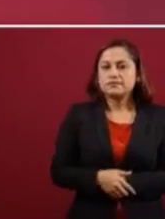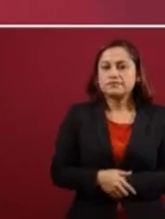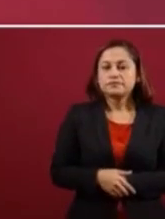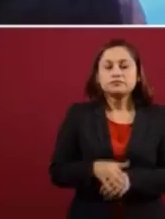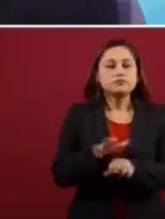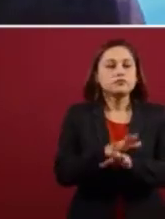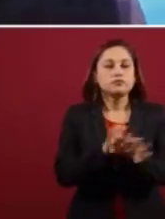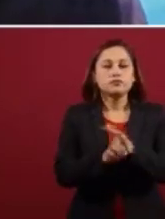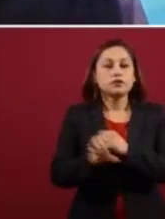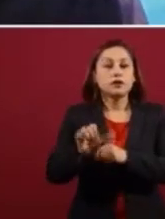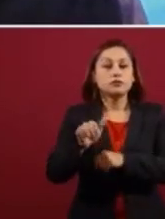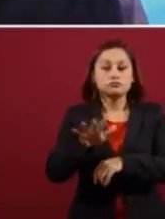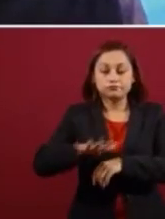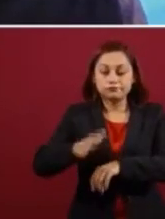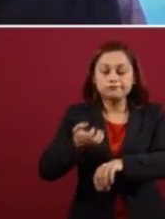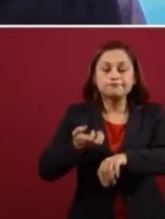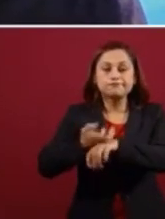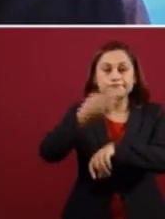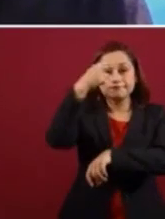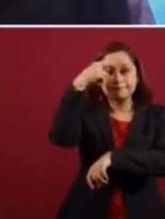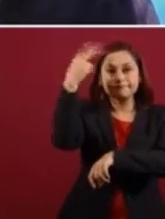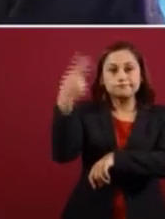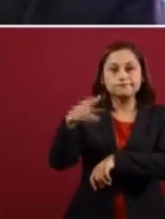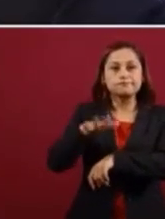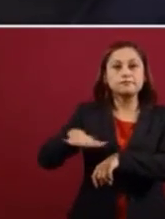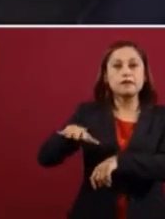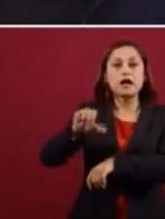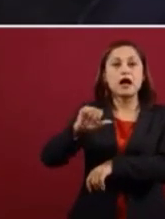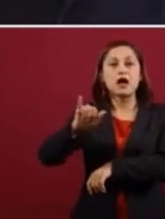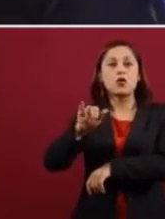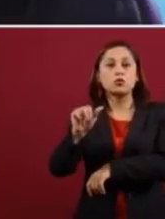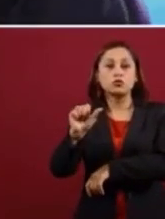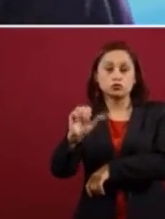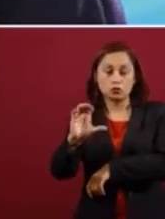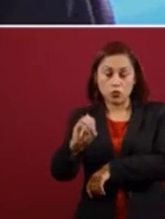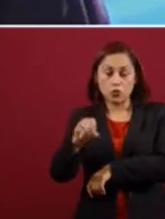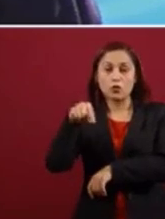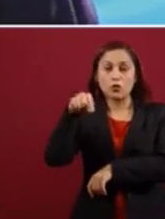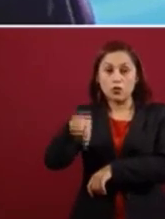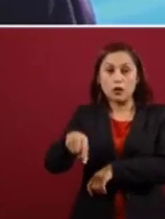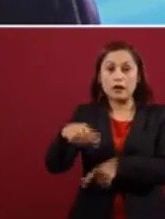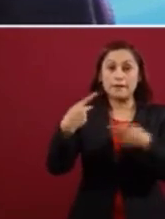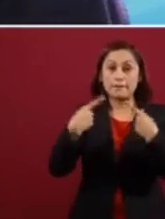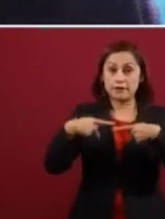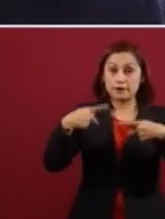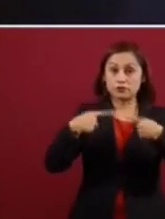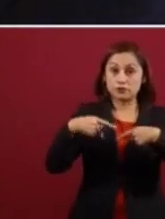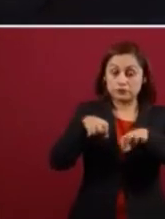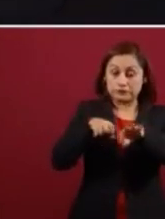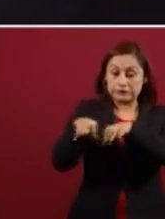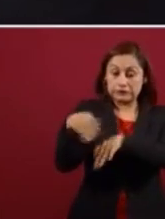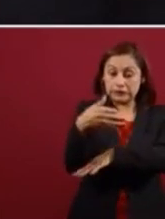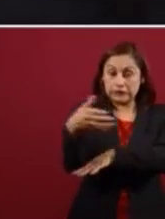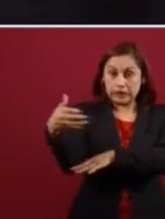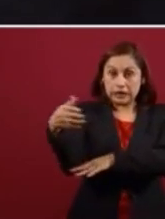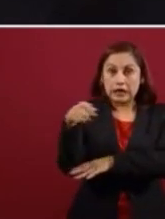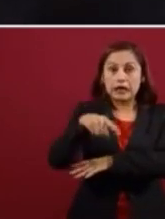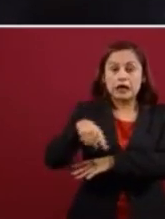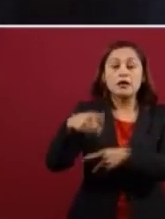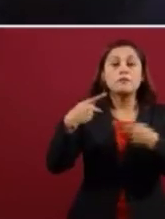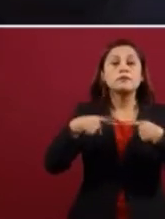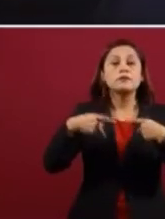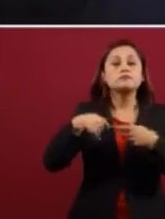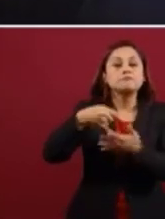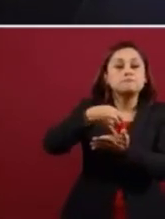el estado de mexico los campesinos siembran maíz